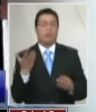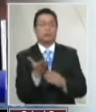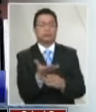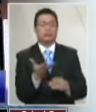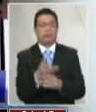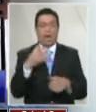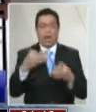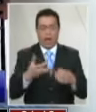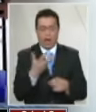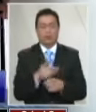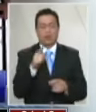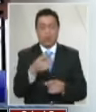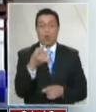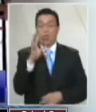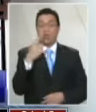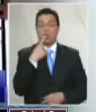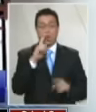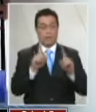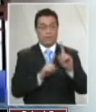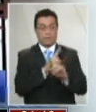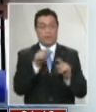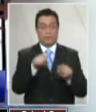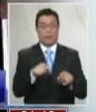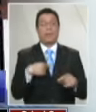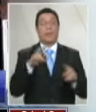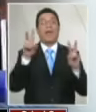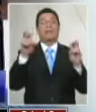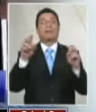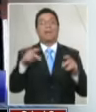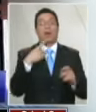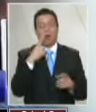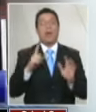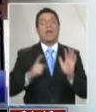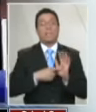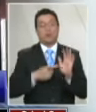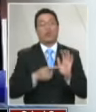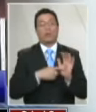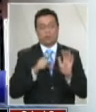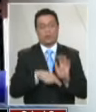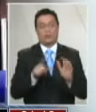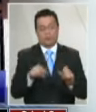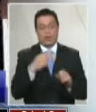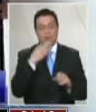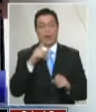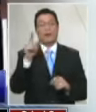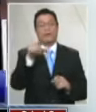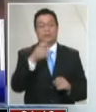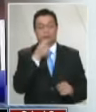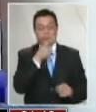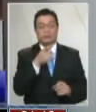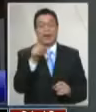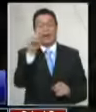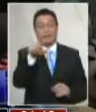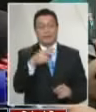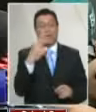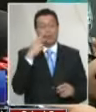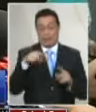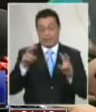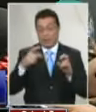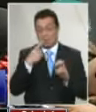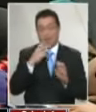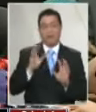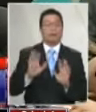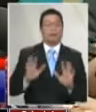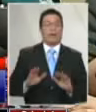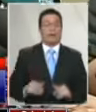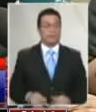única justificación señala que son temas de índole tributario y como no es quí el servicio impuesto interno él no se referer a estos temas pero ahora